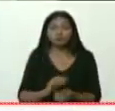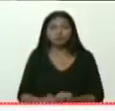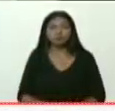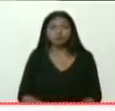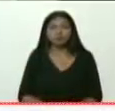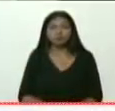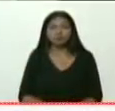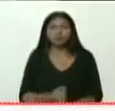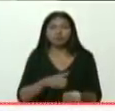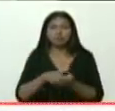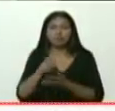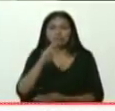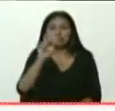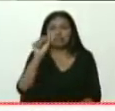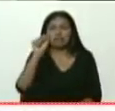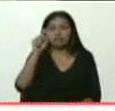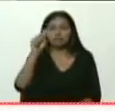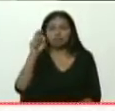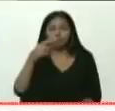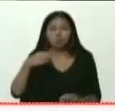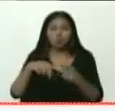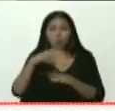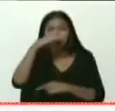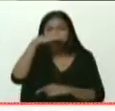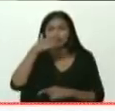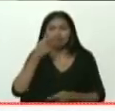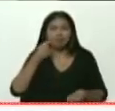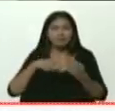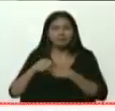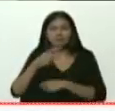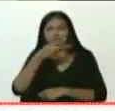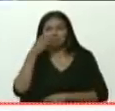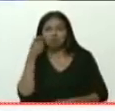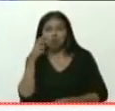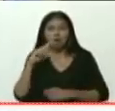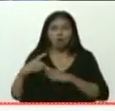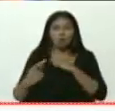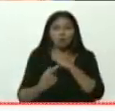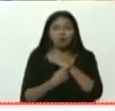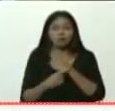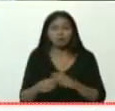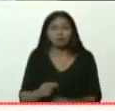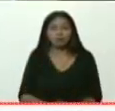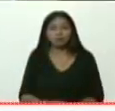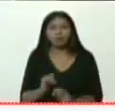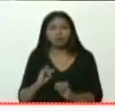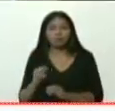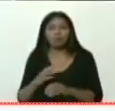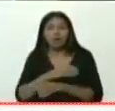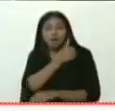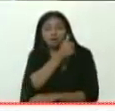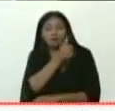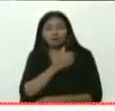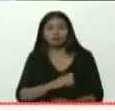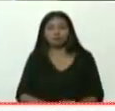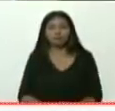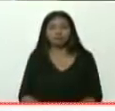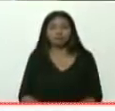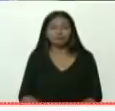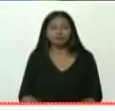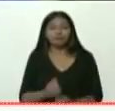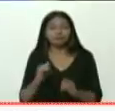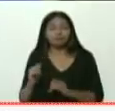el rastrojo, el paramilitar, el narcotraficante de Guaidó, fuera el jefe de ellos. Y él